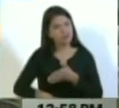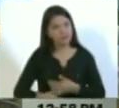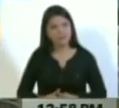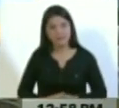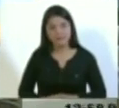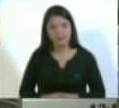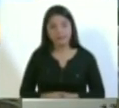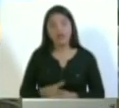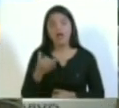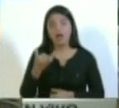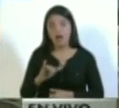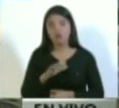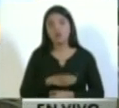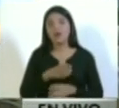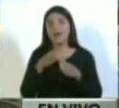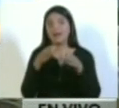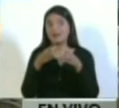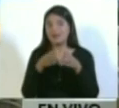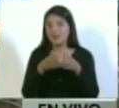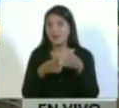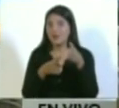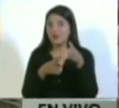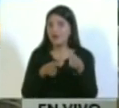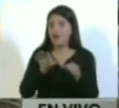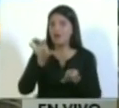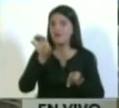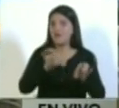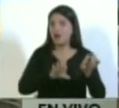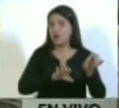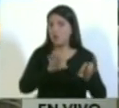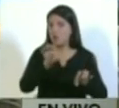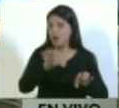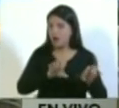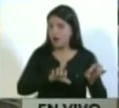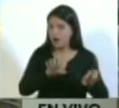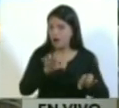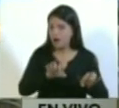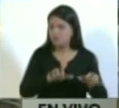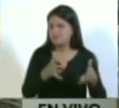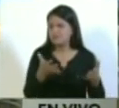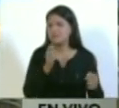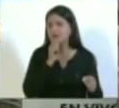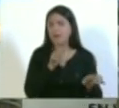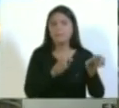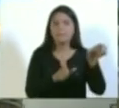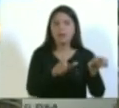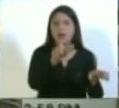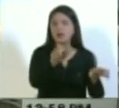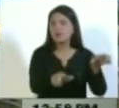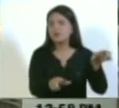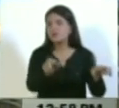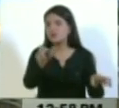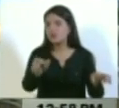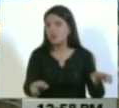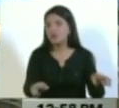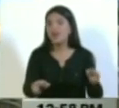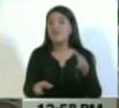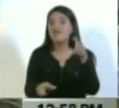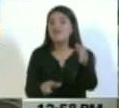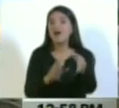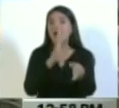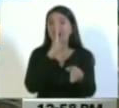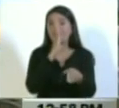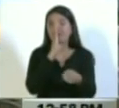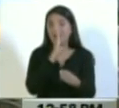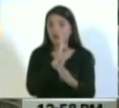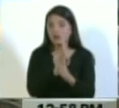Un equipo que va a evaluar cuáles son las personas que van a hacer depósitos en los bancos,